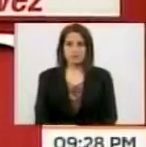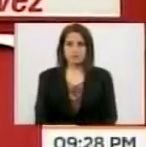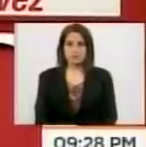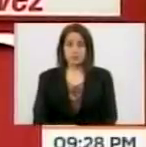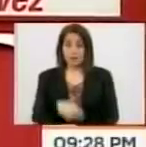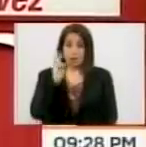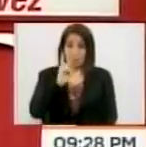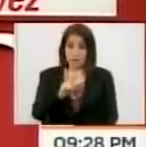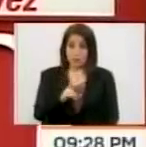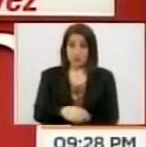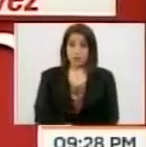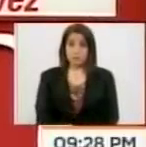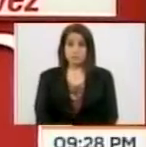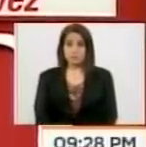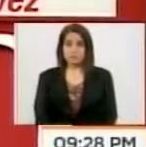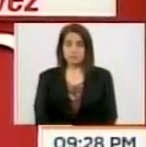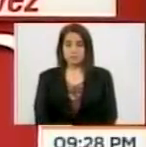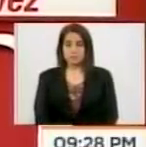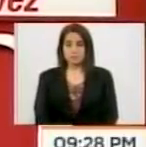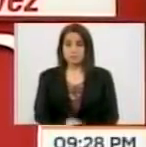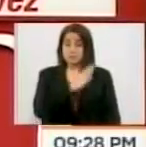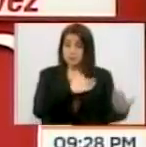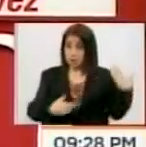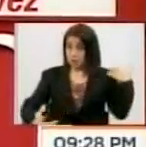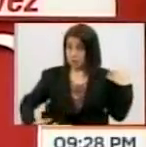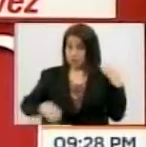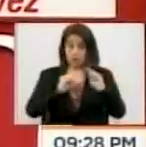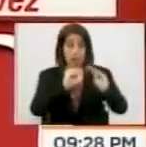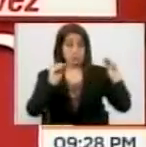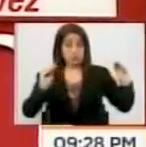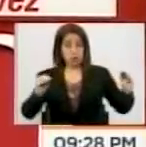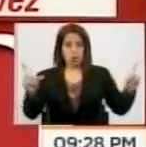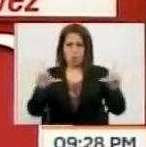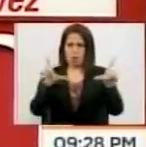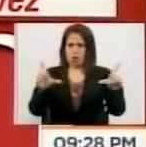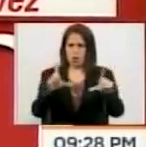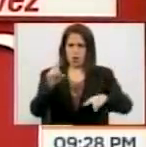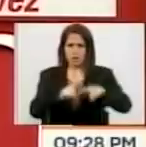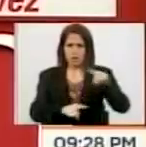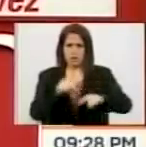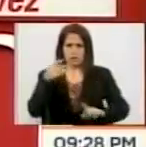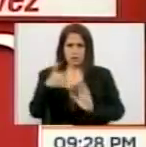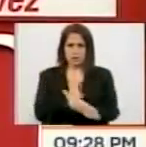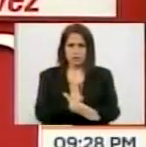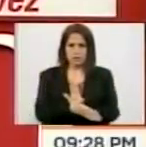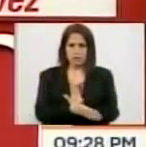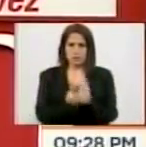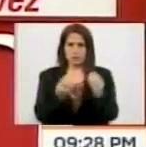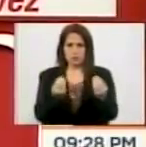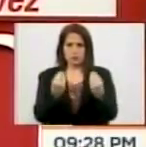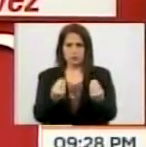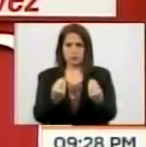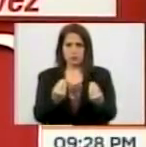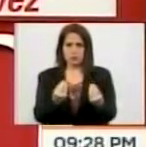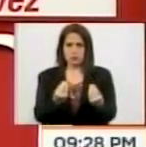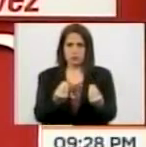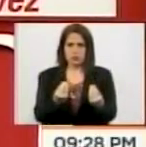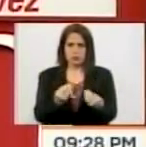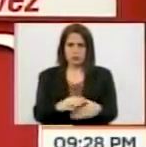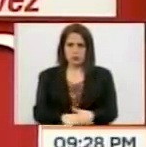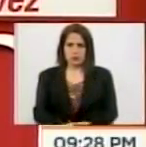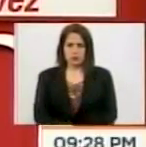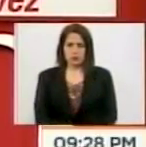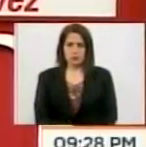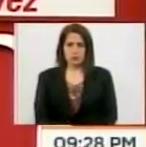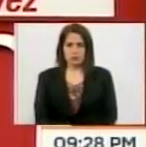Mira, el presidente anunció ese programa en una entrega de vivienda en Vargas. Me acuerdo, claro. En Vargas.